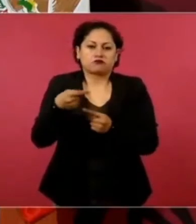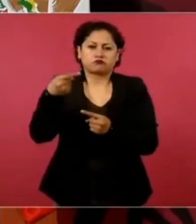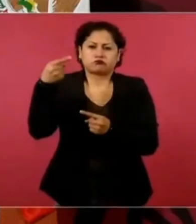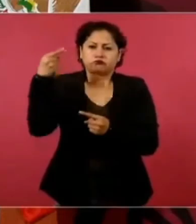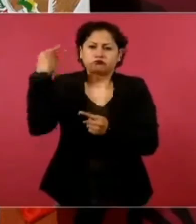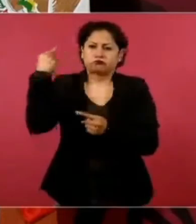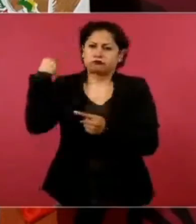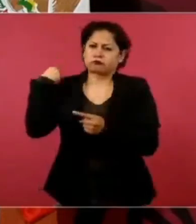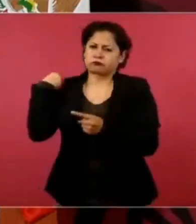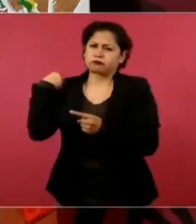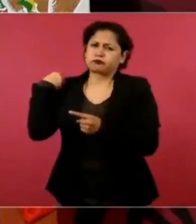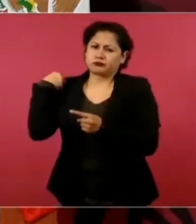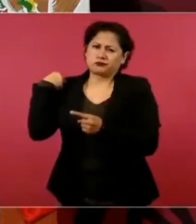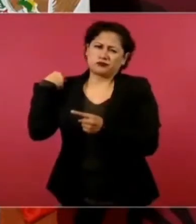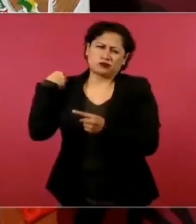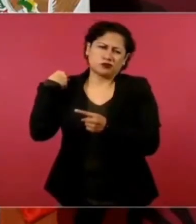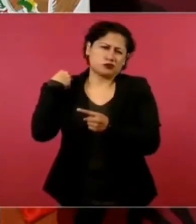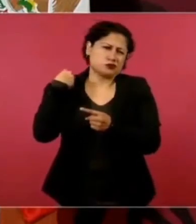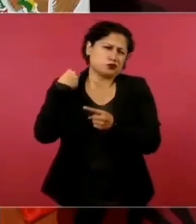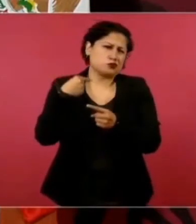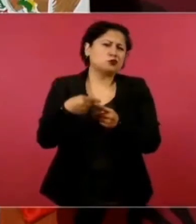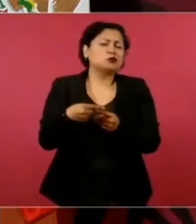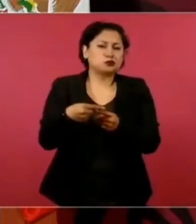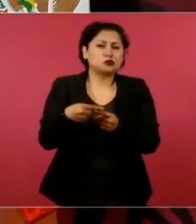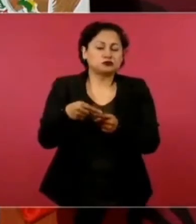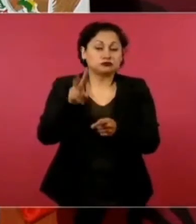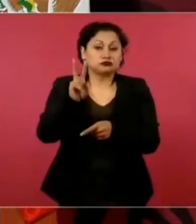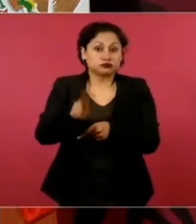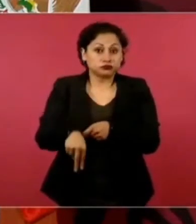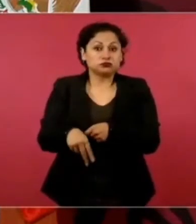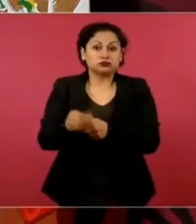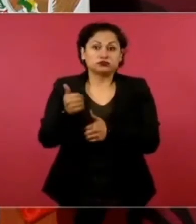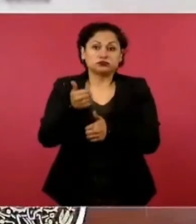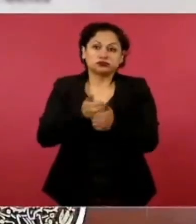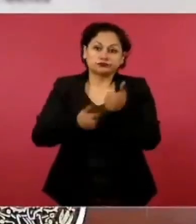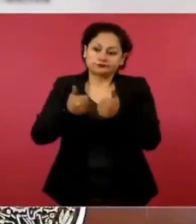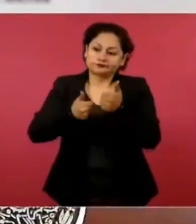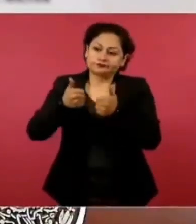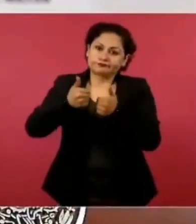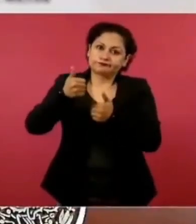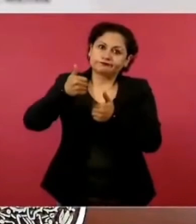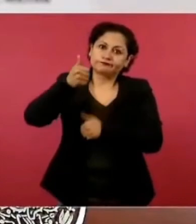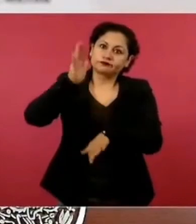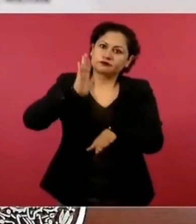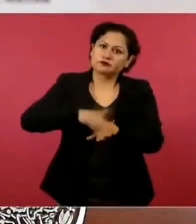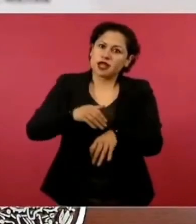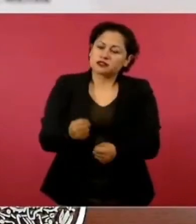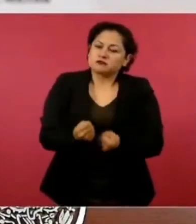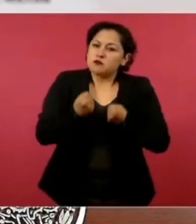pues yo creo que, si no el primero, el segundo poder,